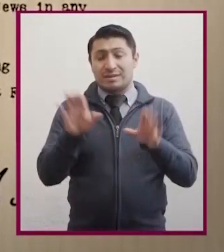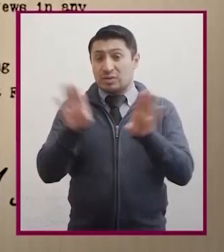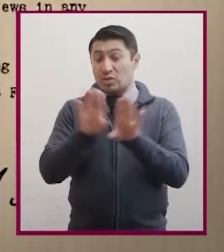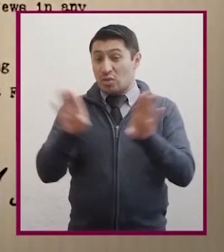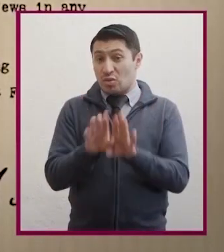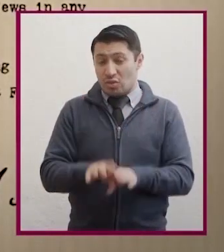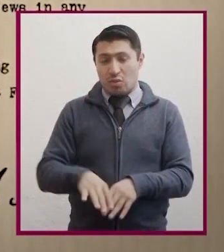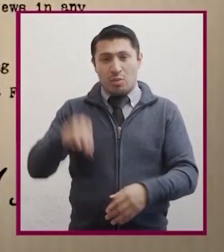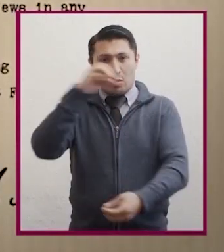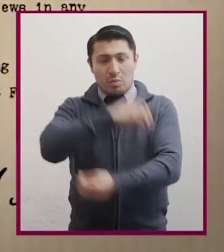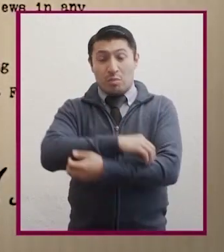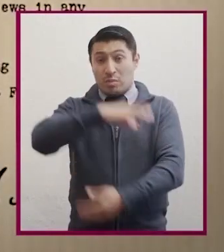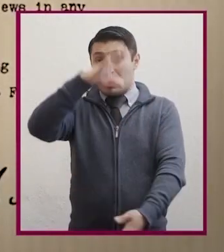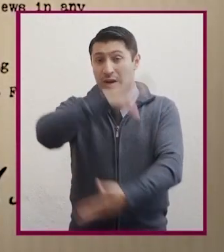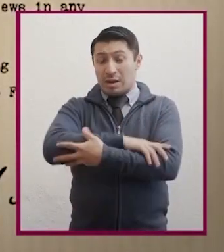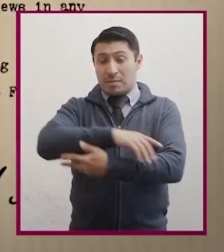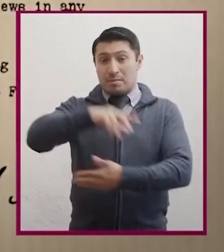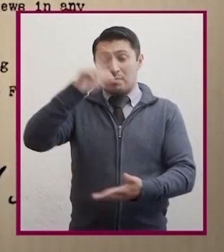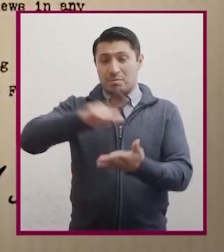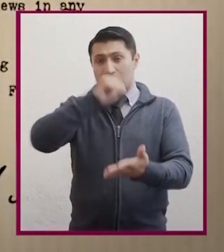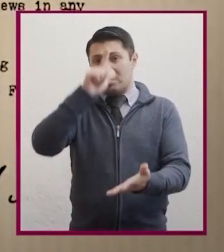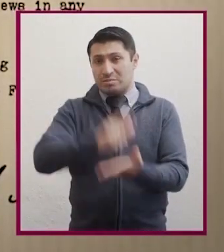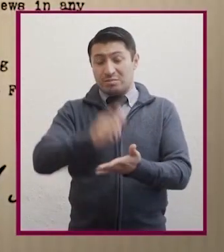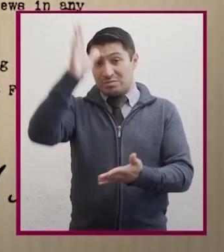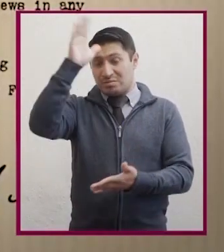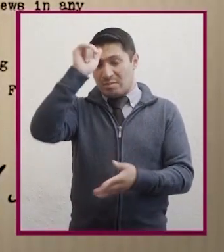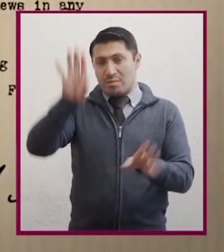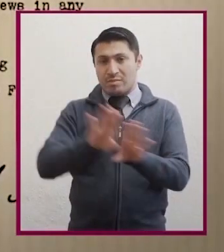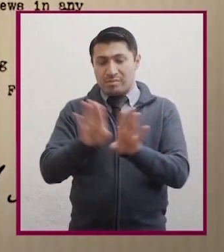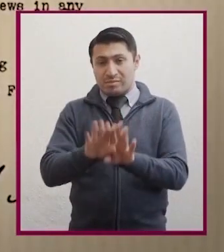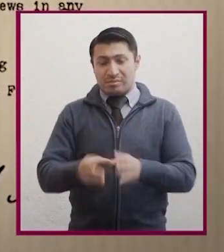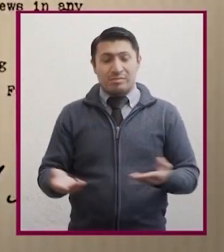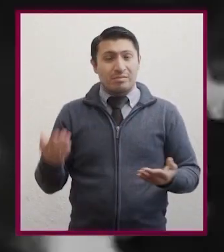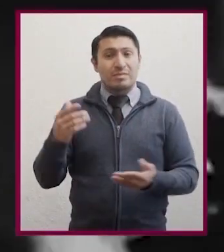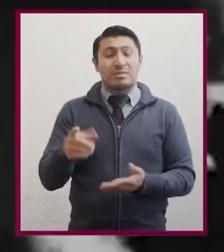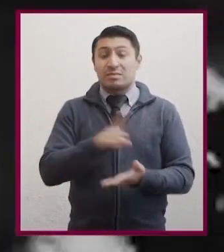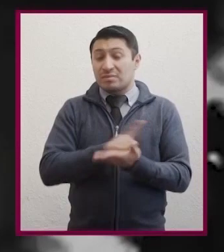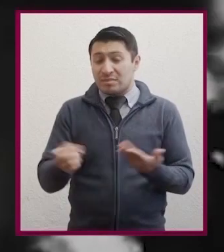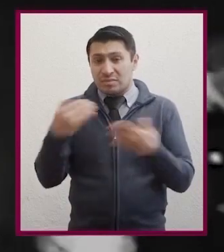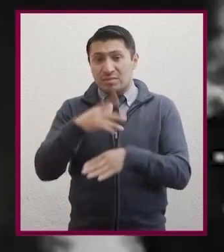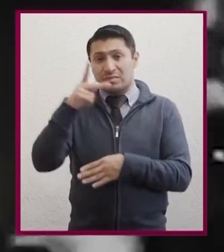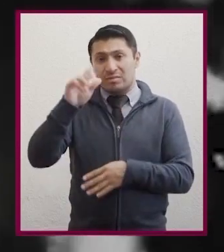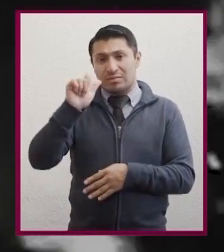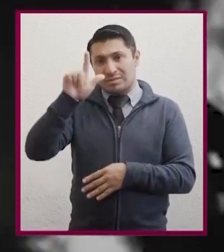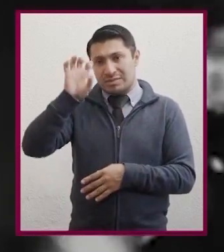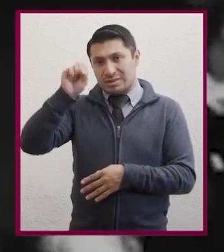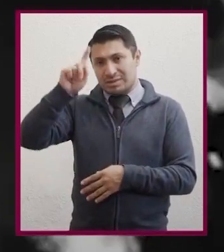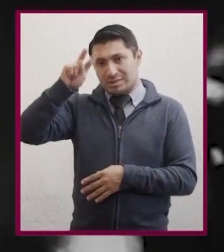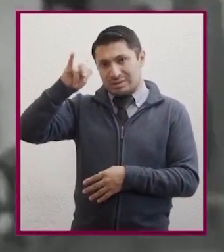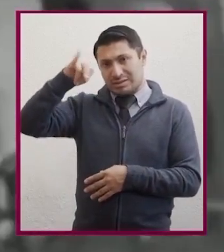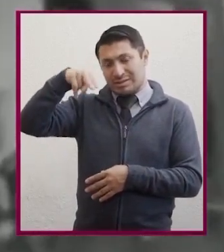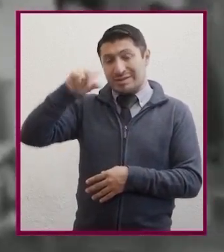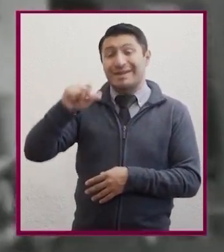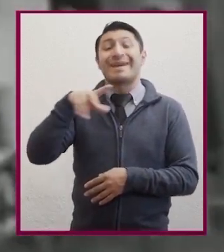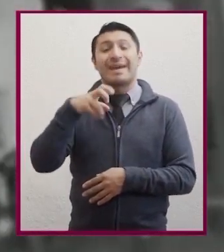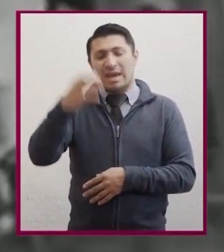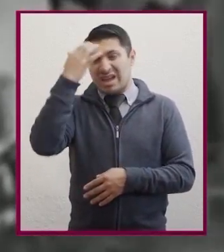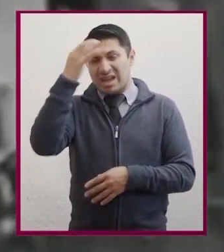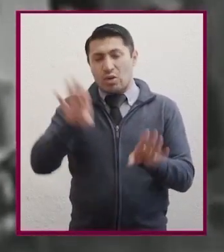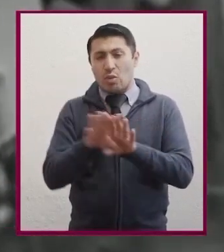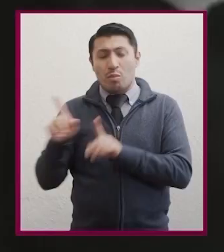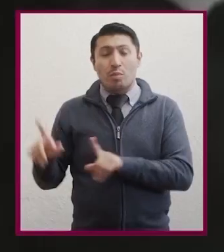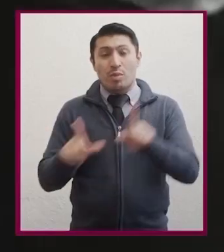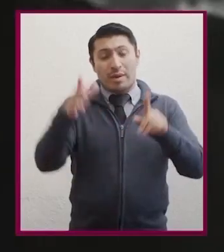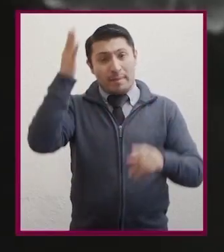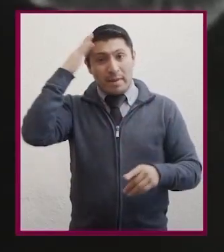si fuera un acuerdo legal y les concediera legitimidad sobre Palestina. Al enterarse de la Declaración Balfour, los